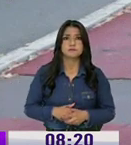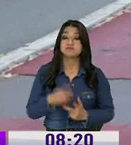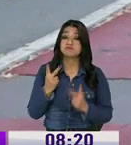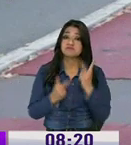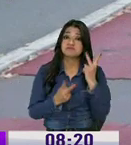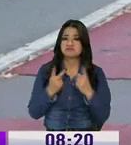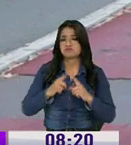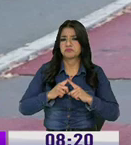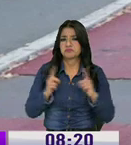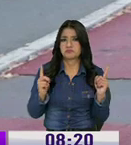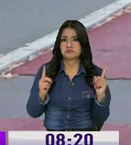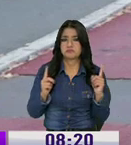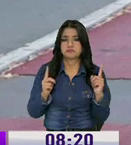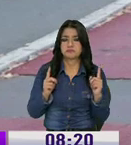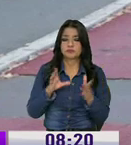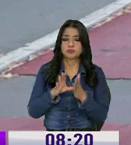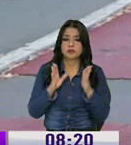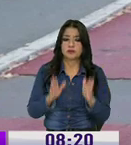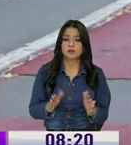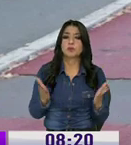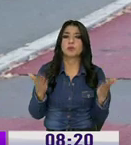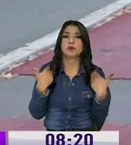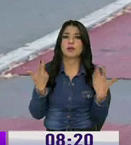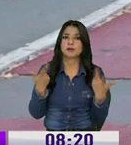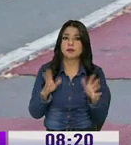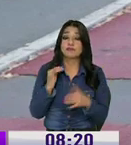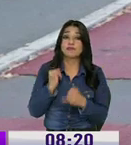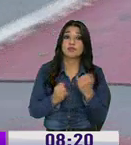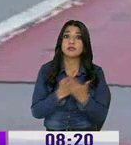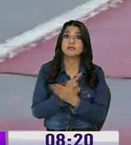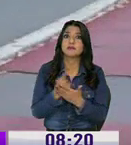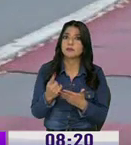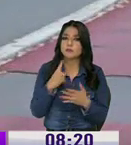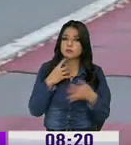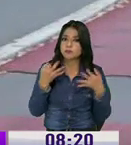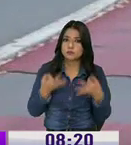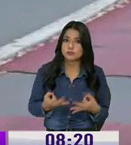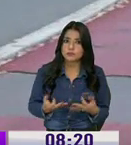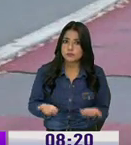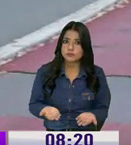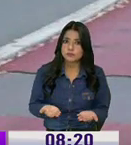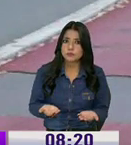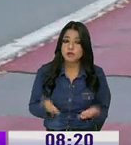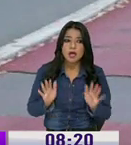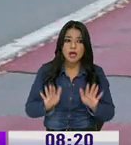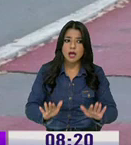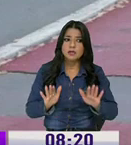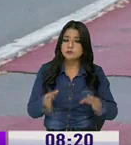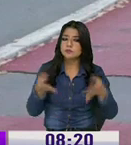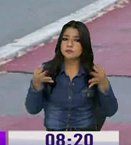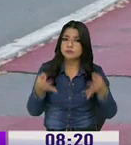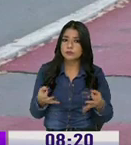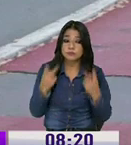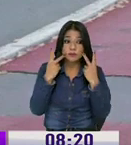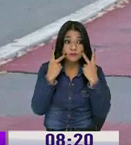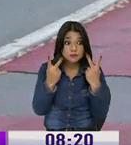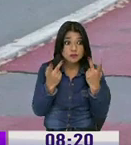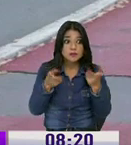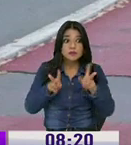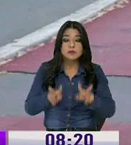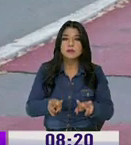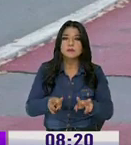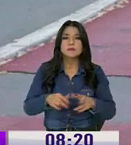visitado por todos los ciudadanos allá en Guayaquil, sobre todo los fines de semana. No es justo que se encuentre en estas condiciones. Veo que incluso